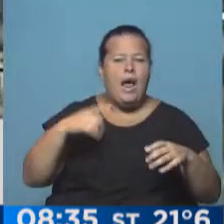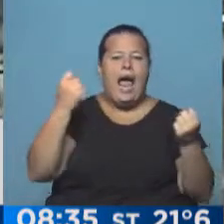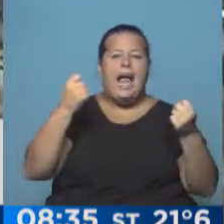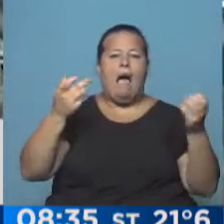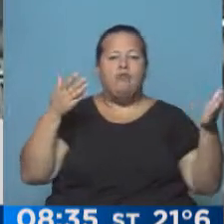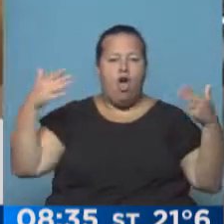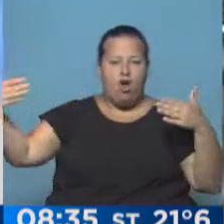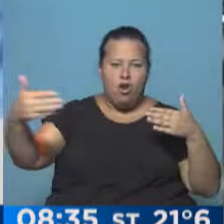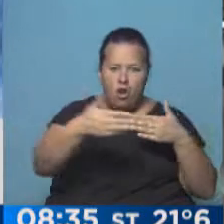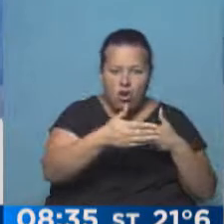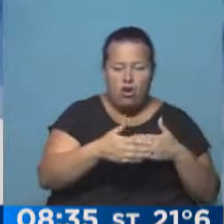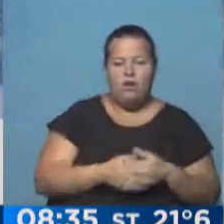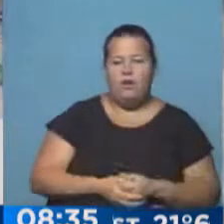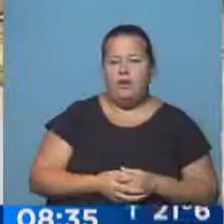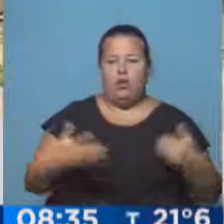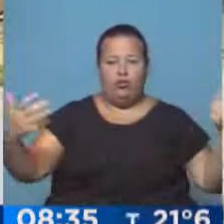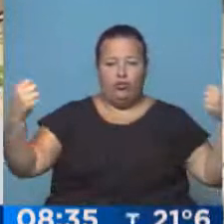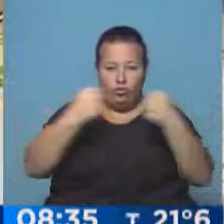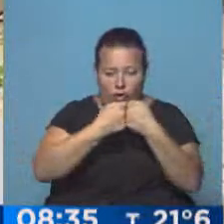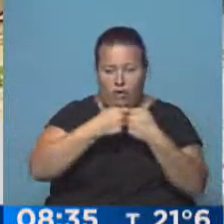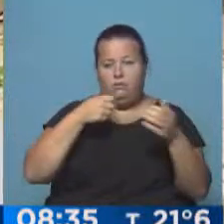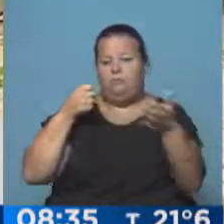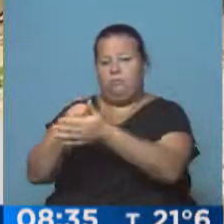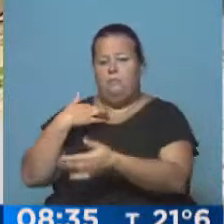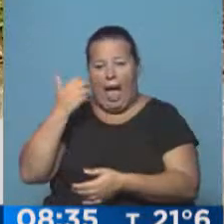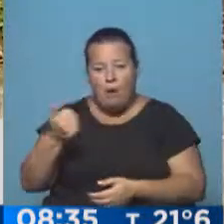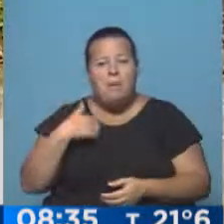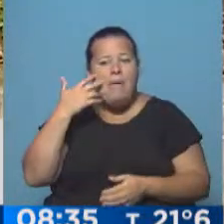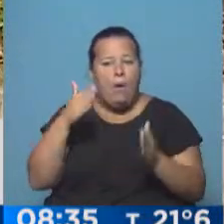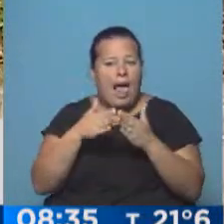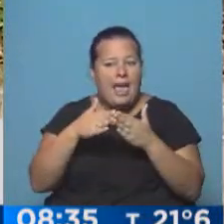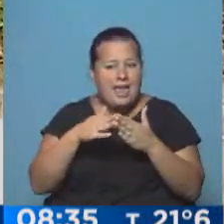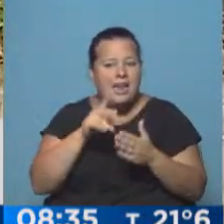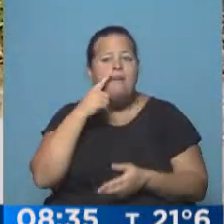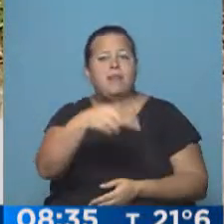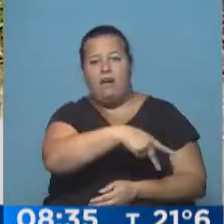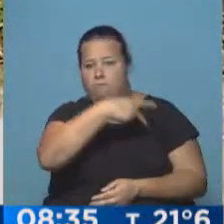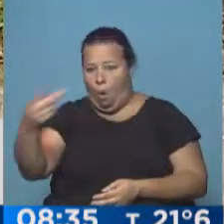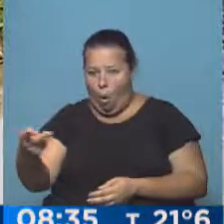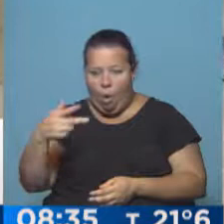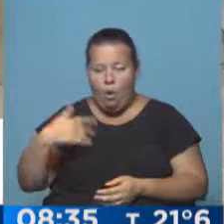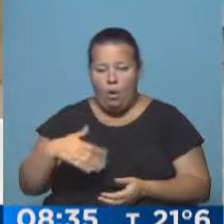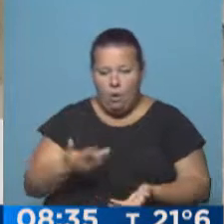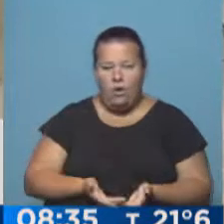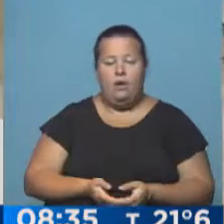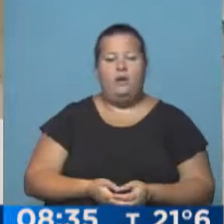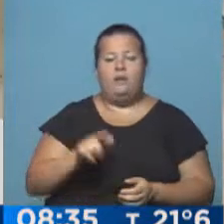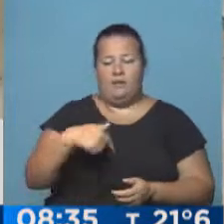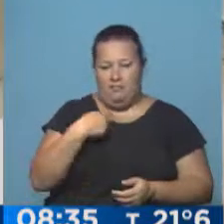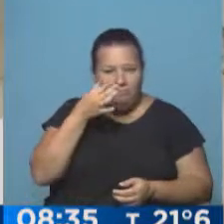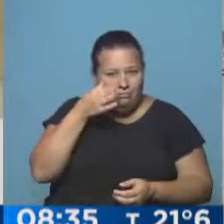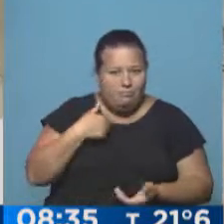camión que venía para acá. Y chocan y se llama mi abuela. Mi abuela estaba ahí en la esquina, y mirá dónde terminó ahí. Me atacaba enfrente